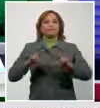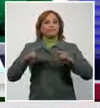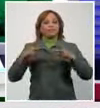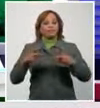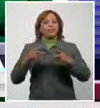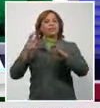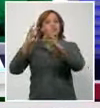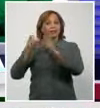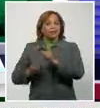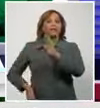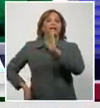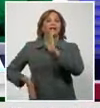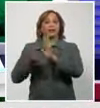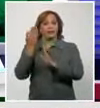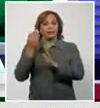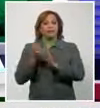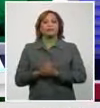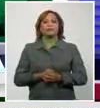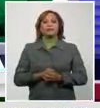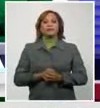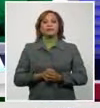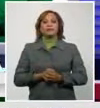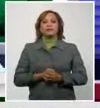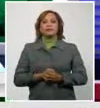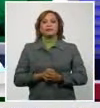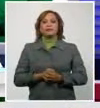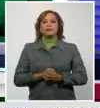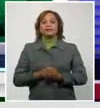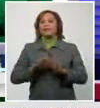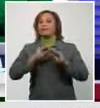muy elevada. Eso hace que se acumule ya